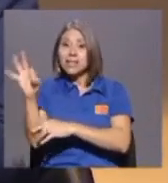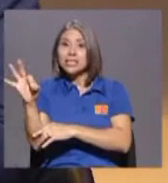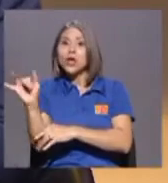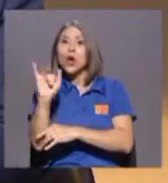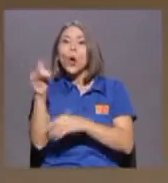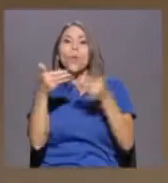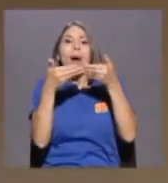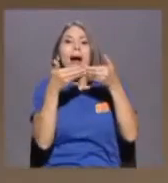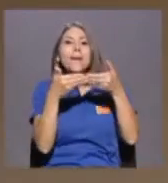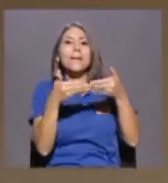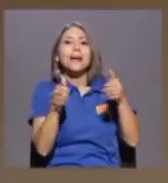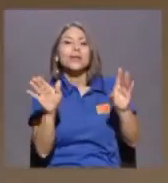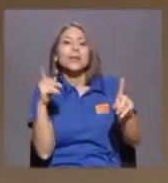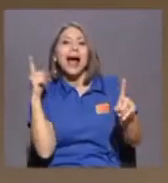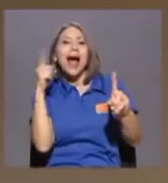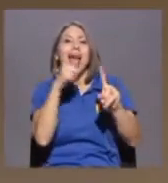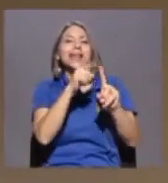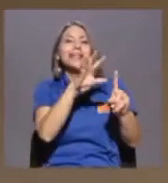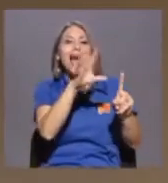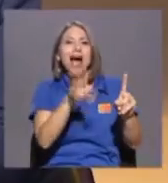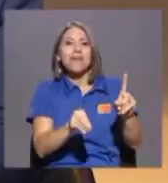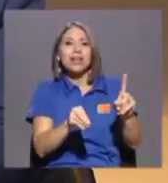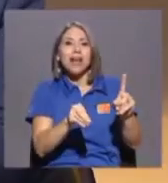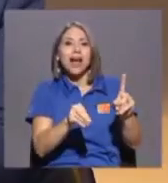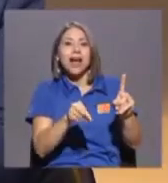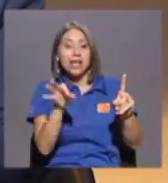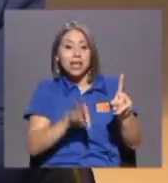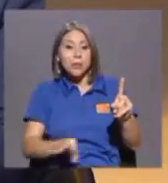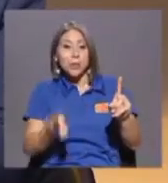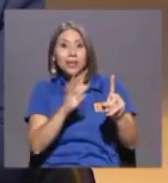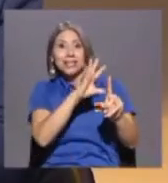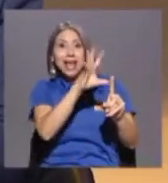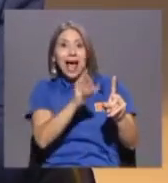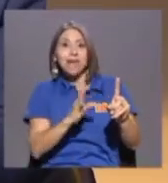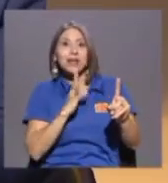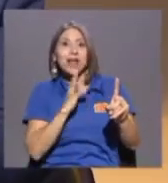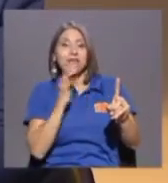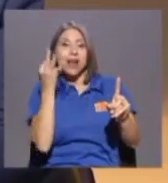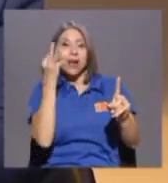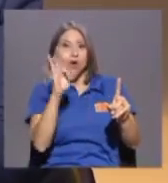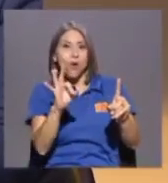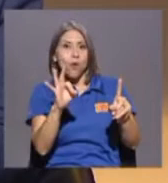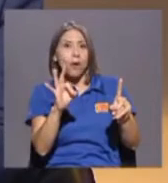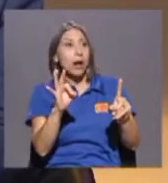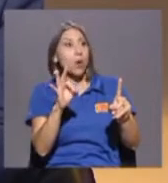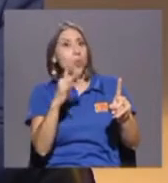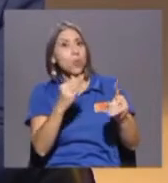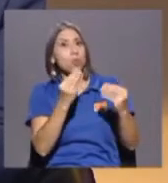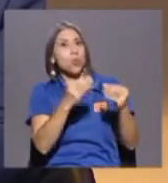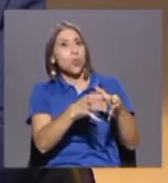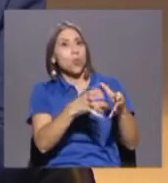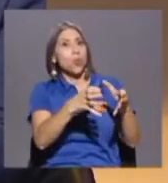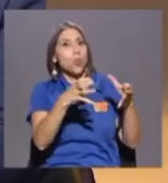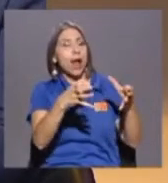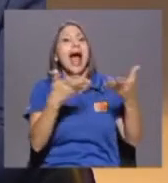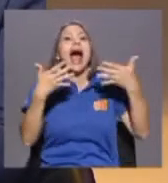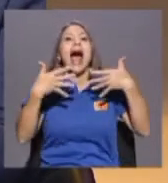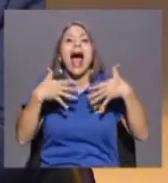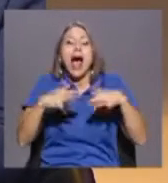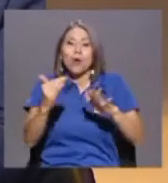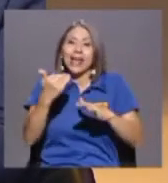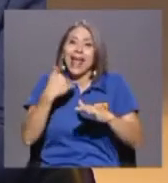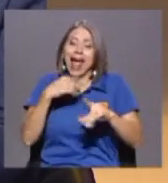Y la importancia del África francófona no es despreciable, aunque hay una África anglófona